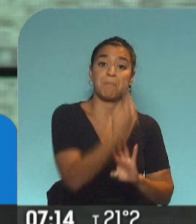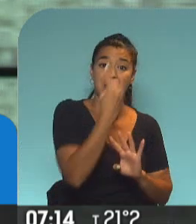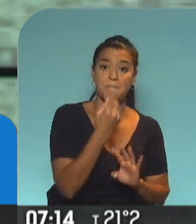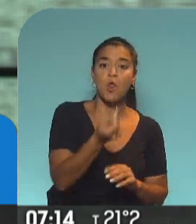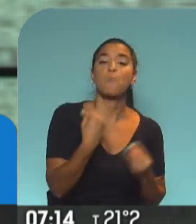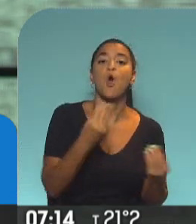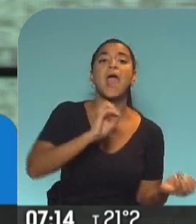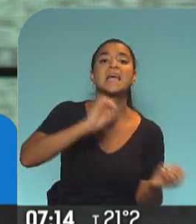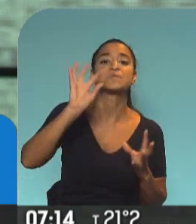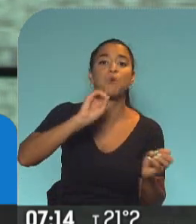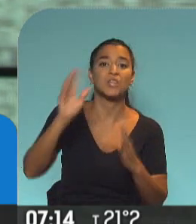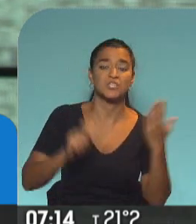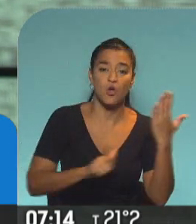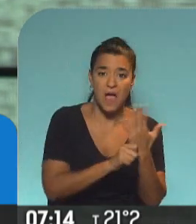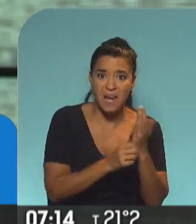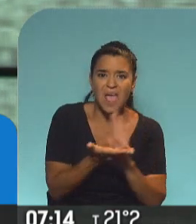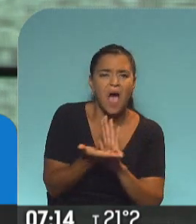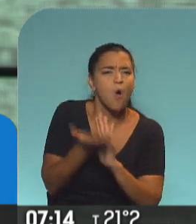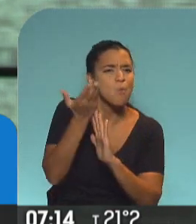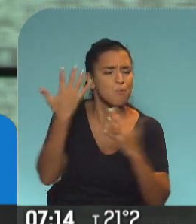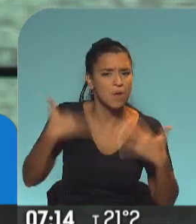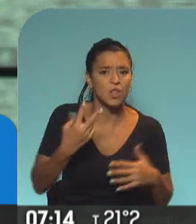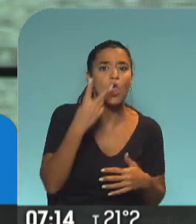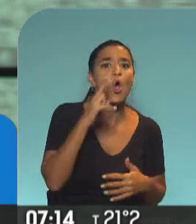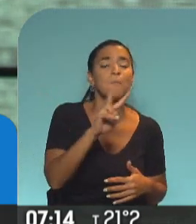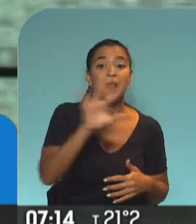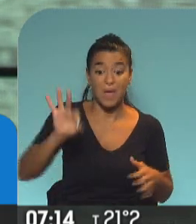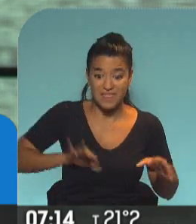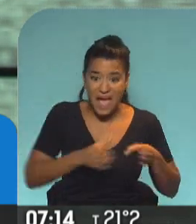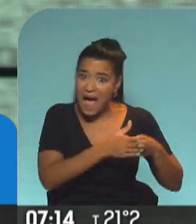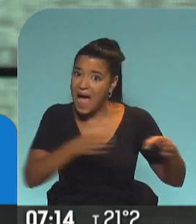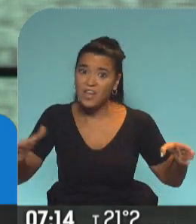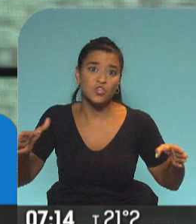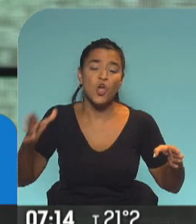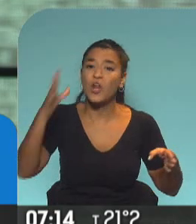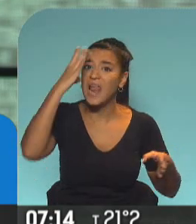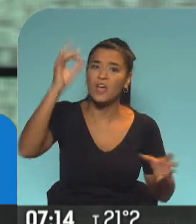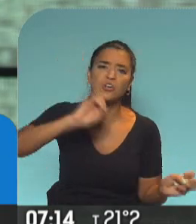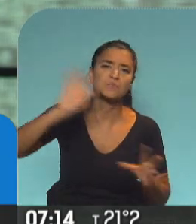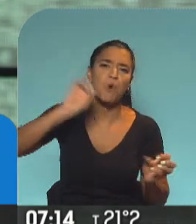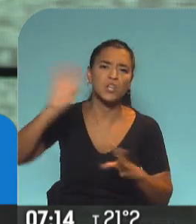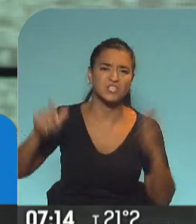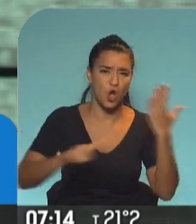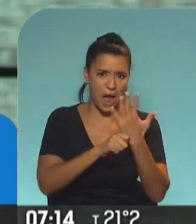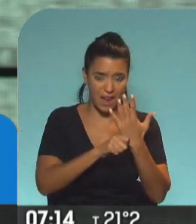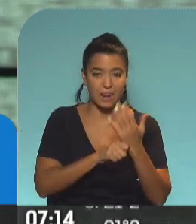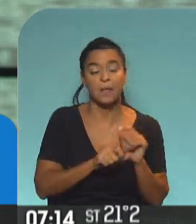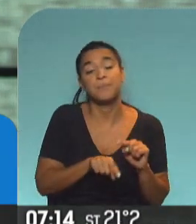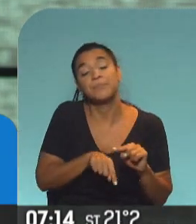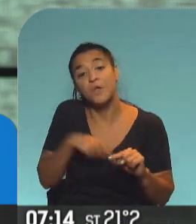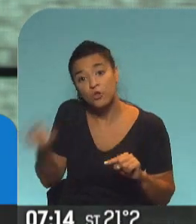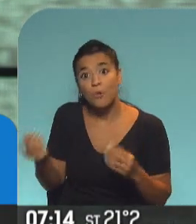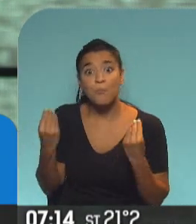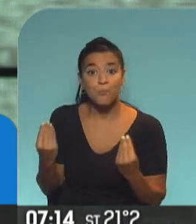las exportaciones de carne que aumentaron muchísimo. 2020 fue un año récord en exportaciones de carne. Y por otro lado, porque